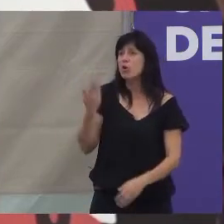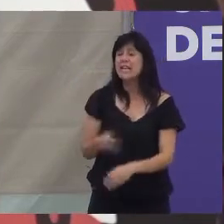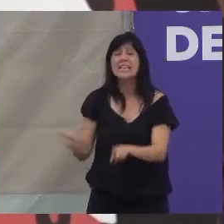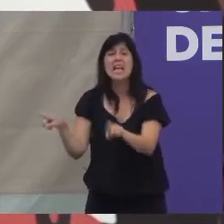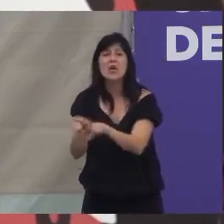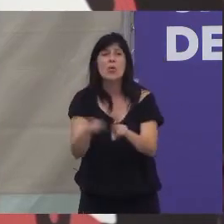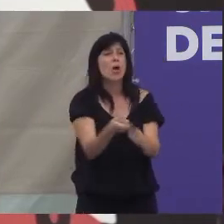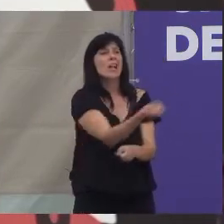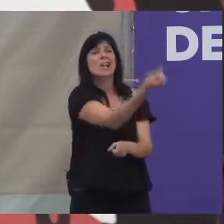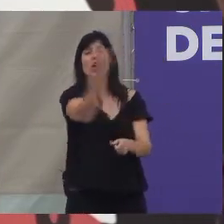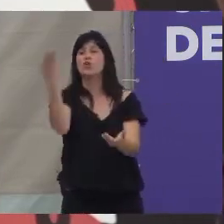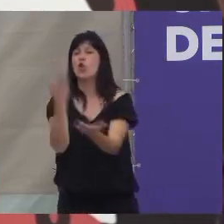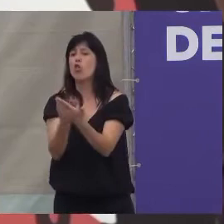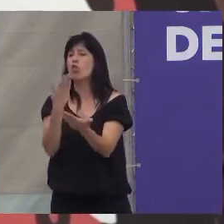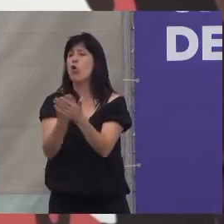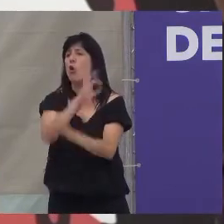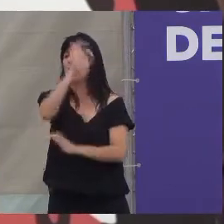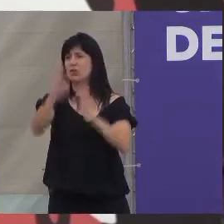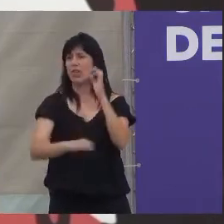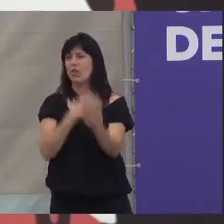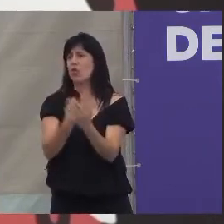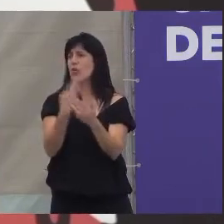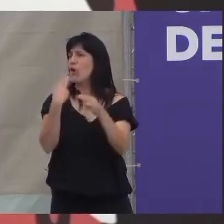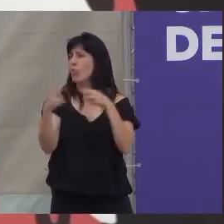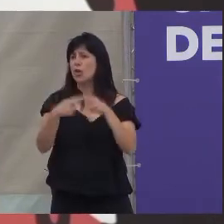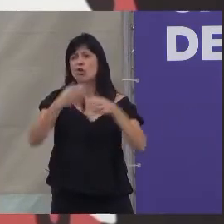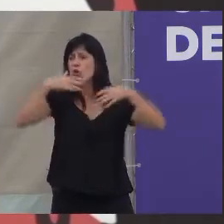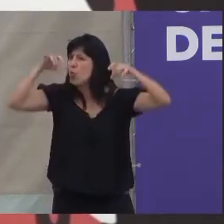cualquier documento organizativo y político.